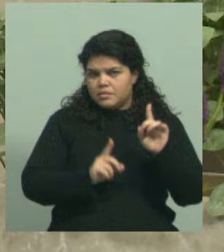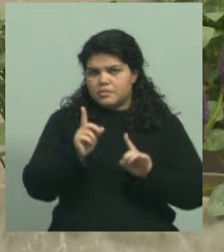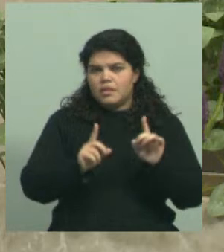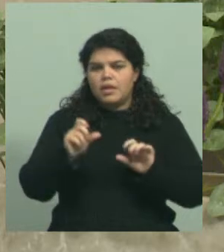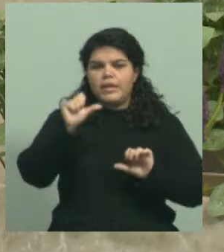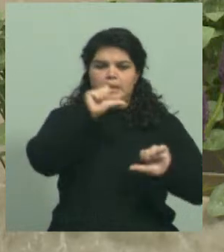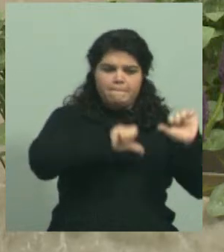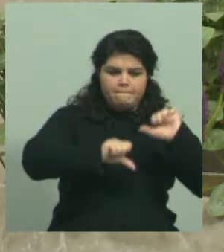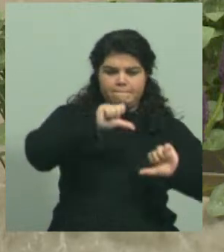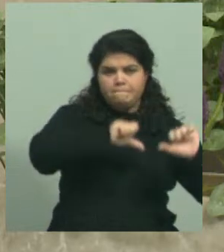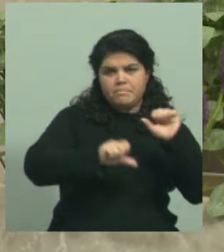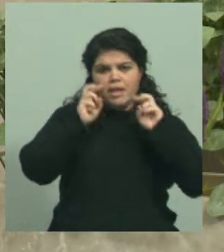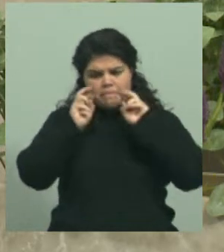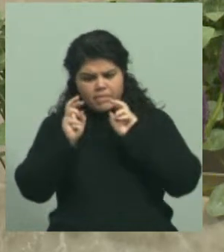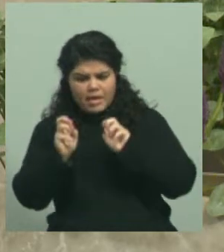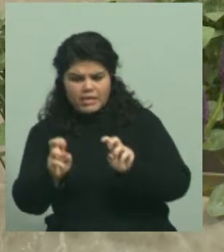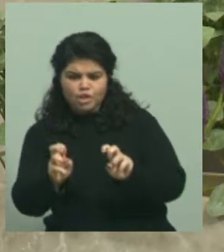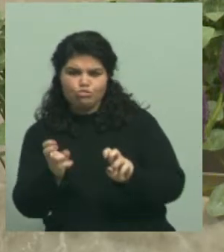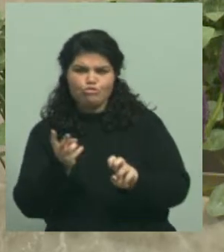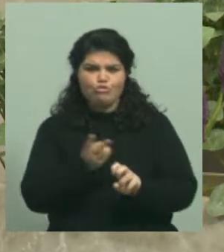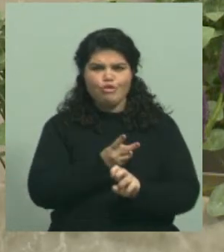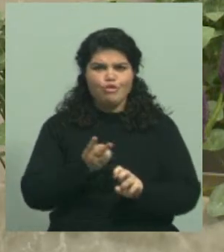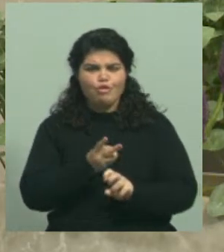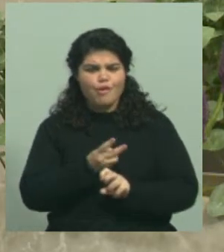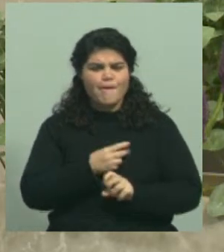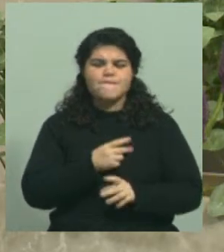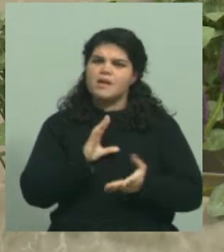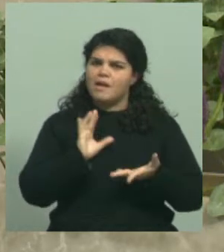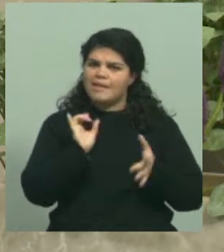la ciencia ha sido en algunos momentos cuestionada,